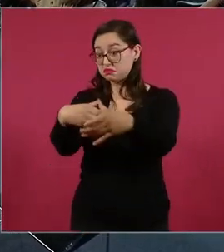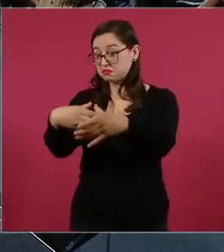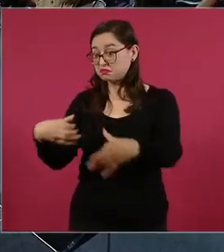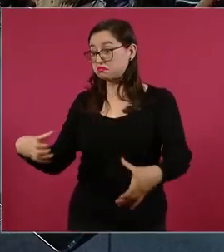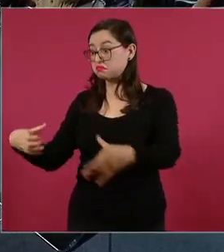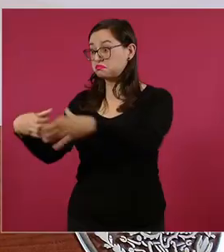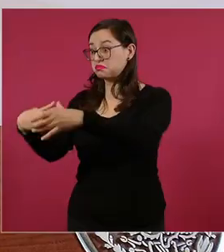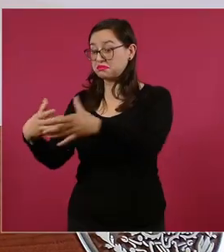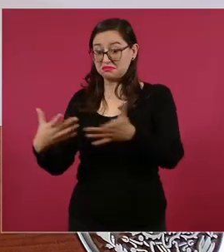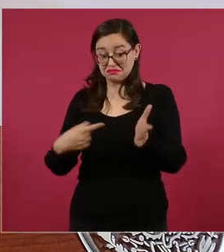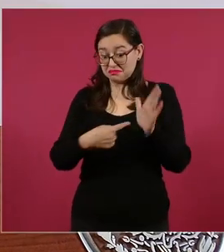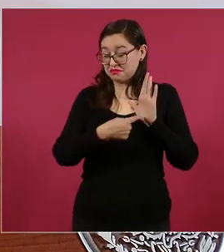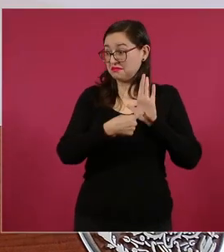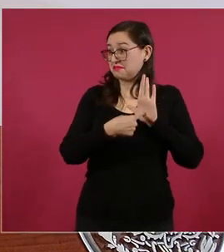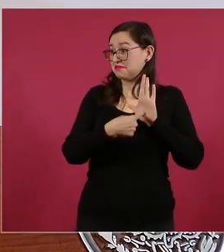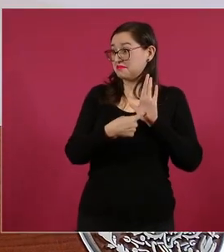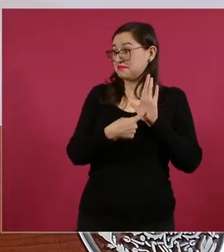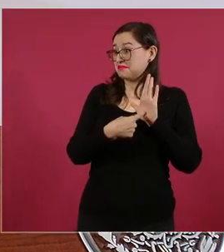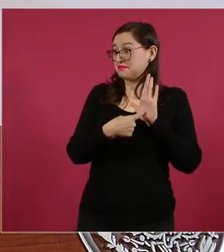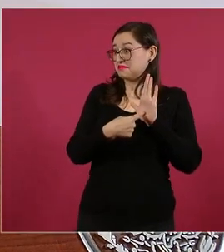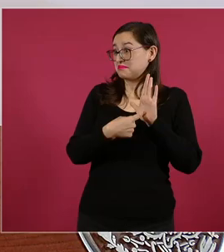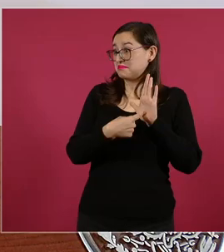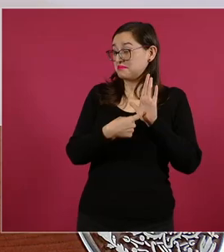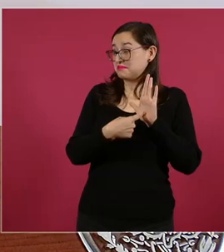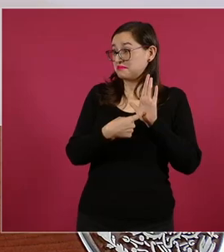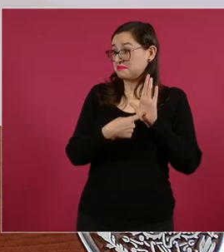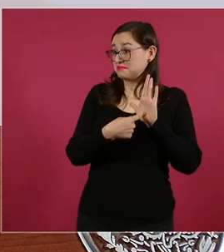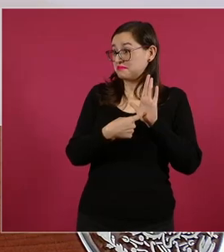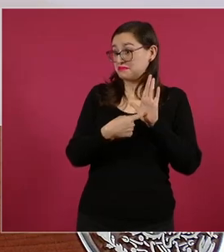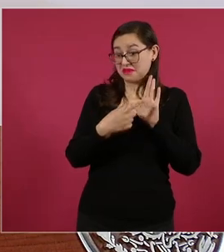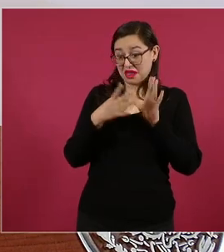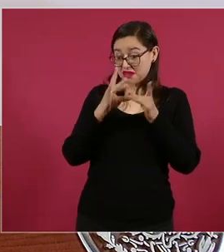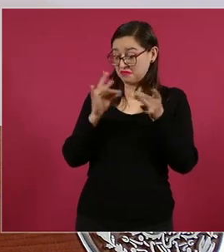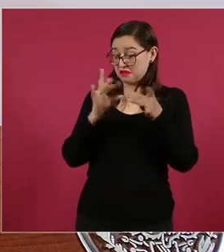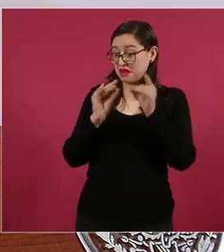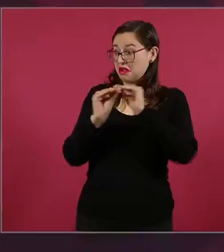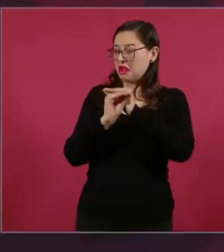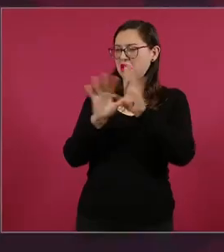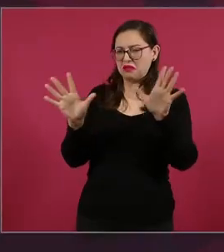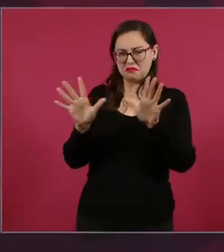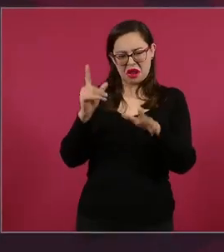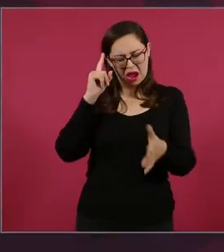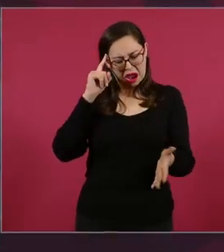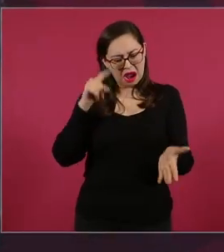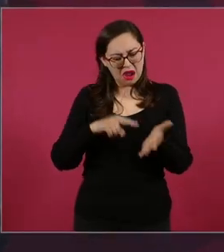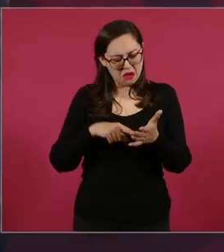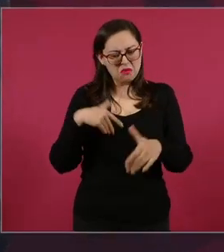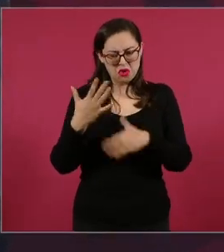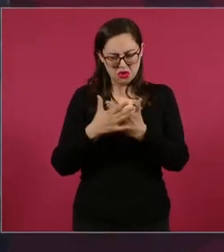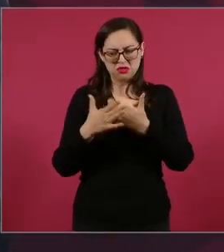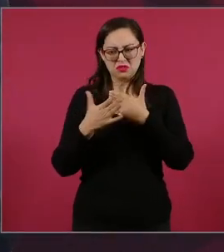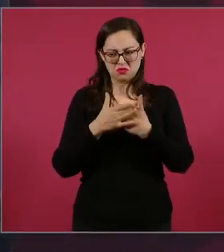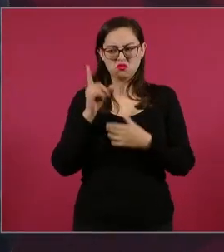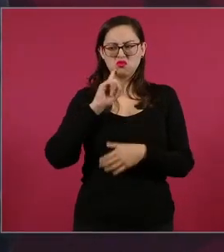secretaria de Gobernación y lo explica, pero la Constitución establece